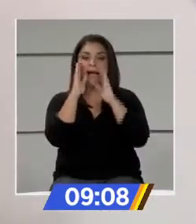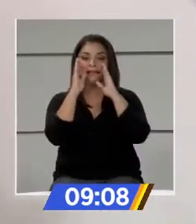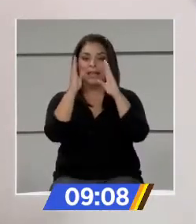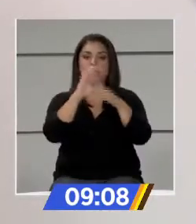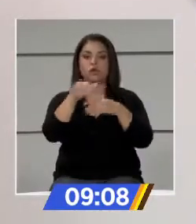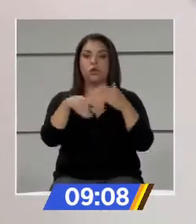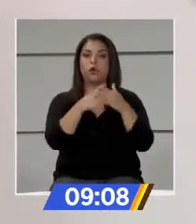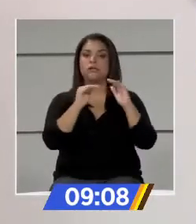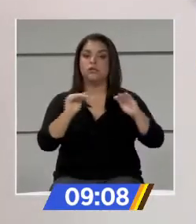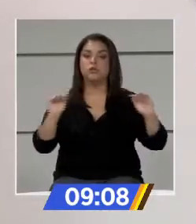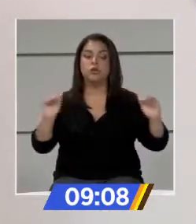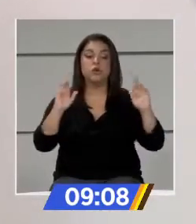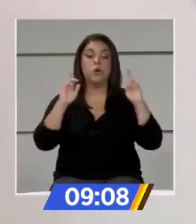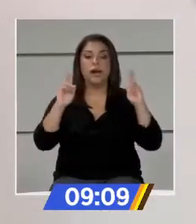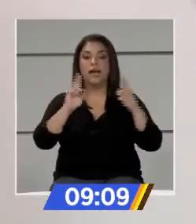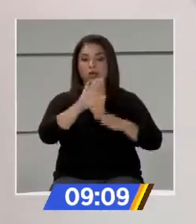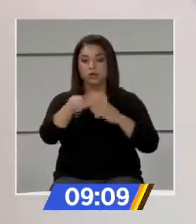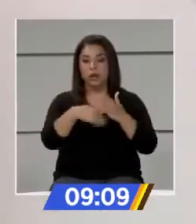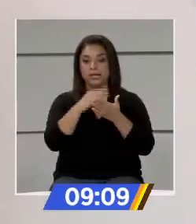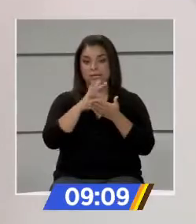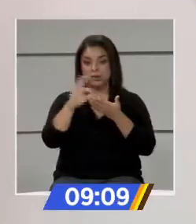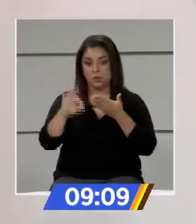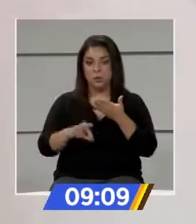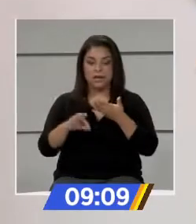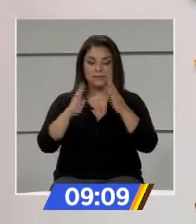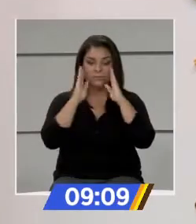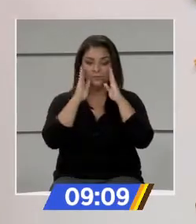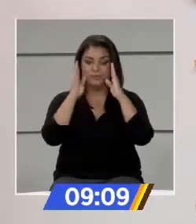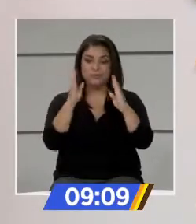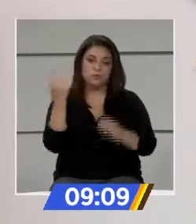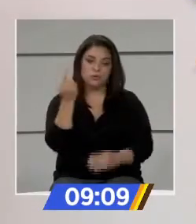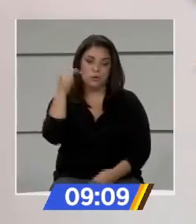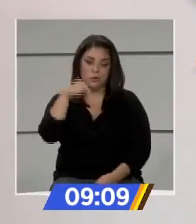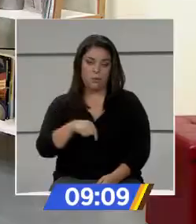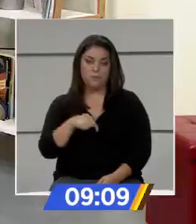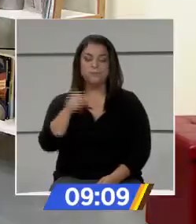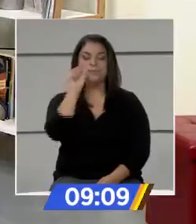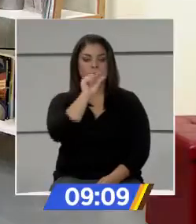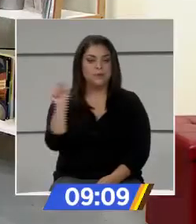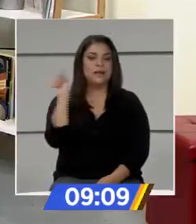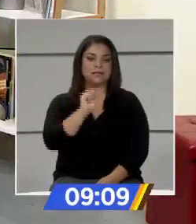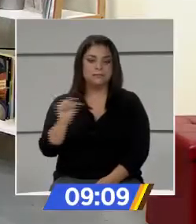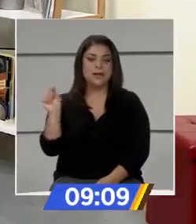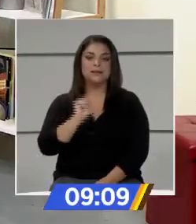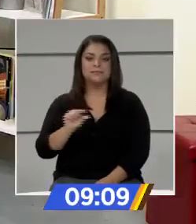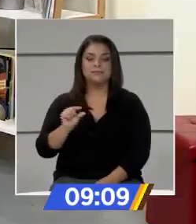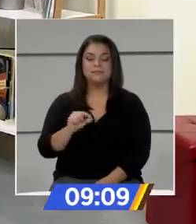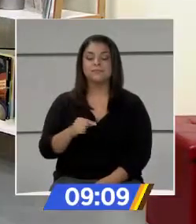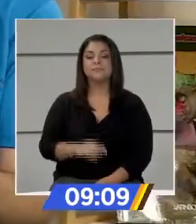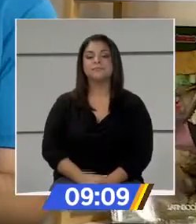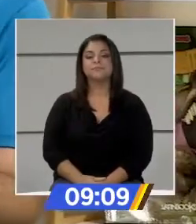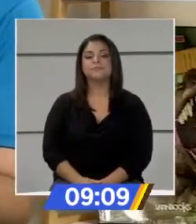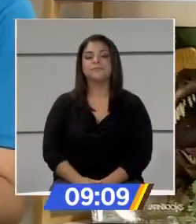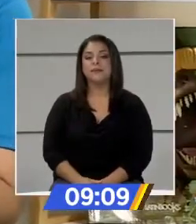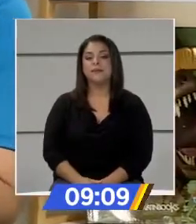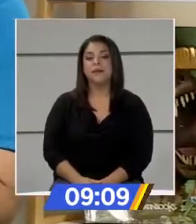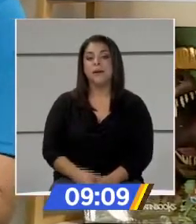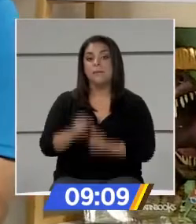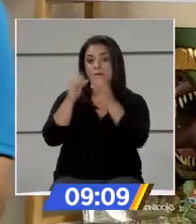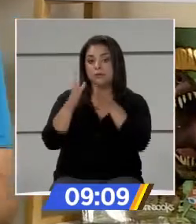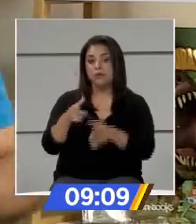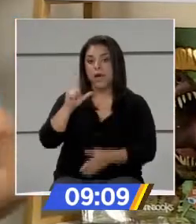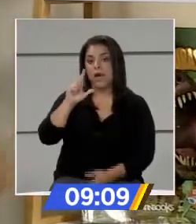todas las escuelas poniendo muchísima atención. Y no solo hoy, sino toda la semana, Sergio. Como Lupita no había venido en estos